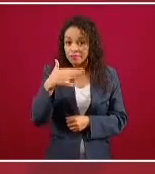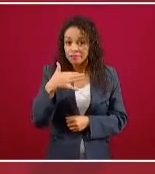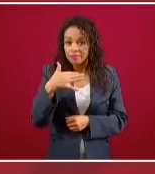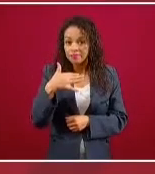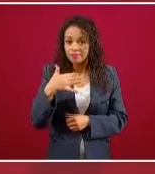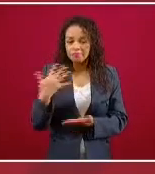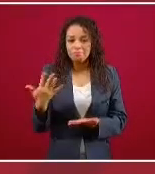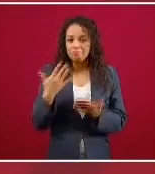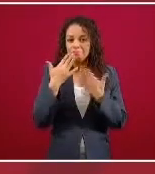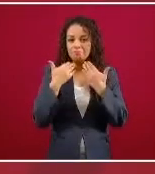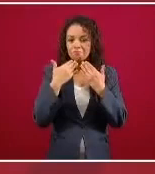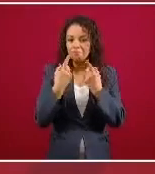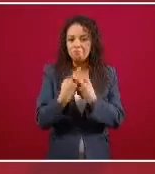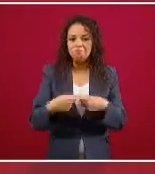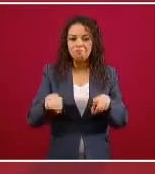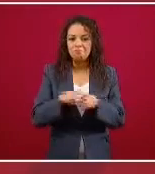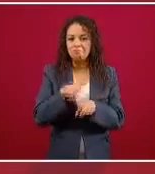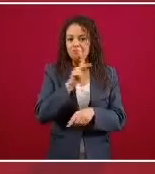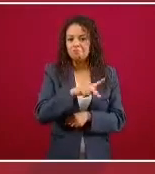con eso.